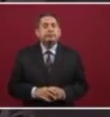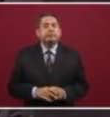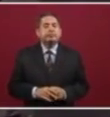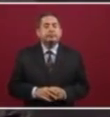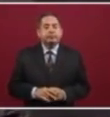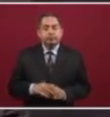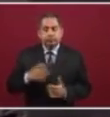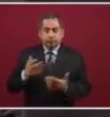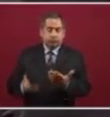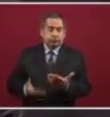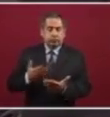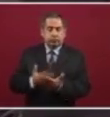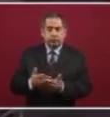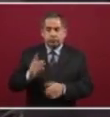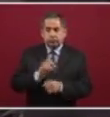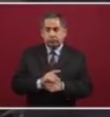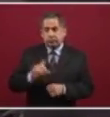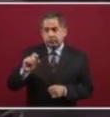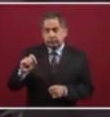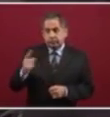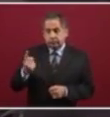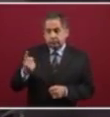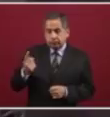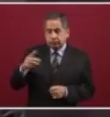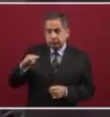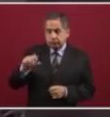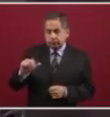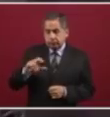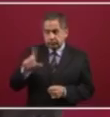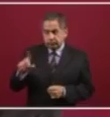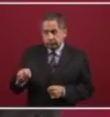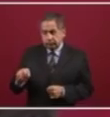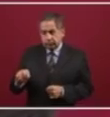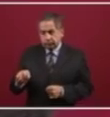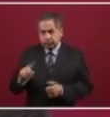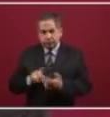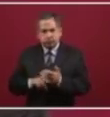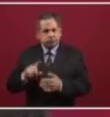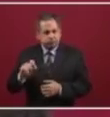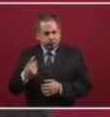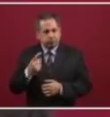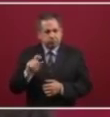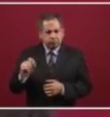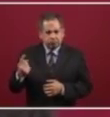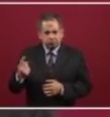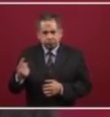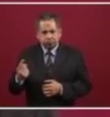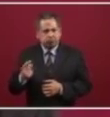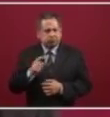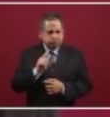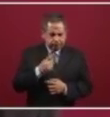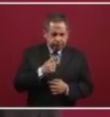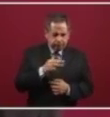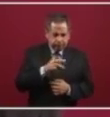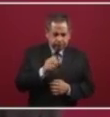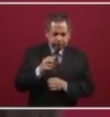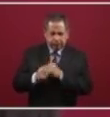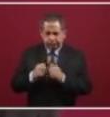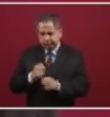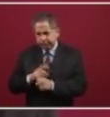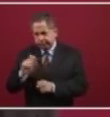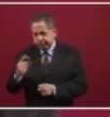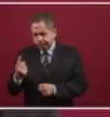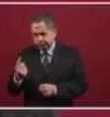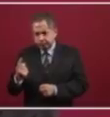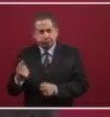estoy proponiendo el 21 de marzo del 21, el 21 del 21, el 21 de marzo